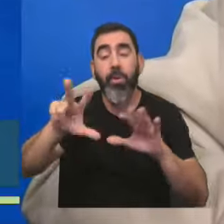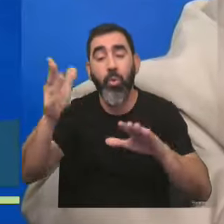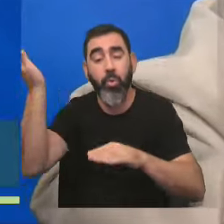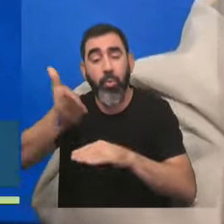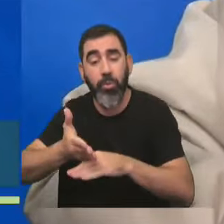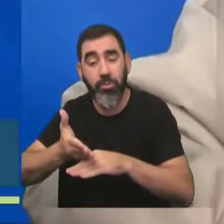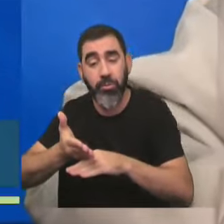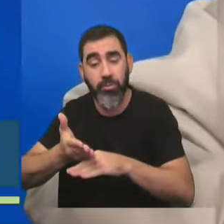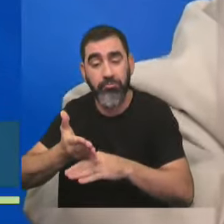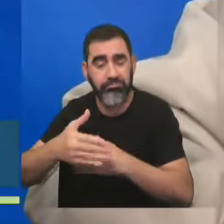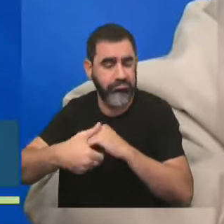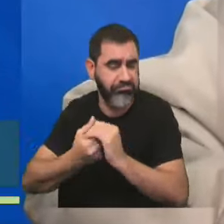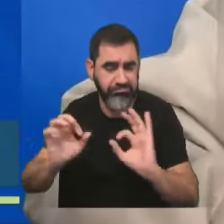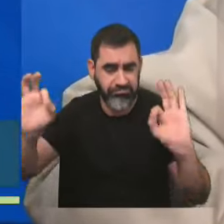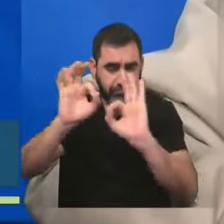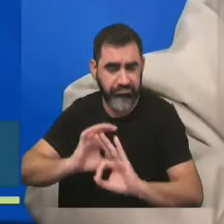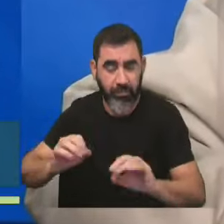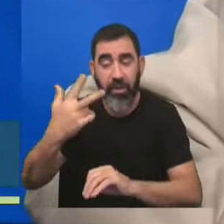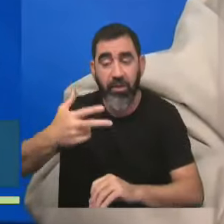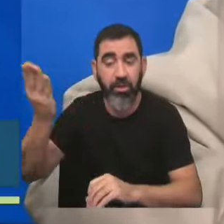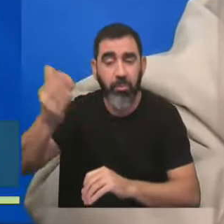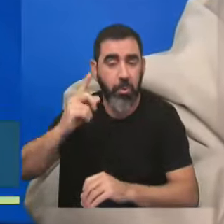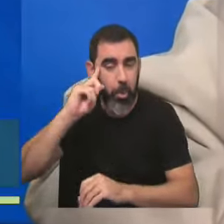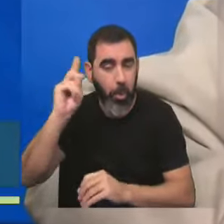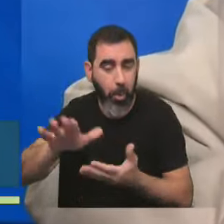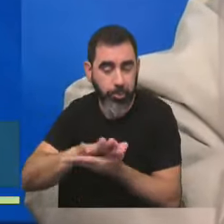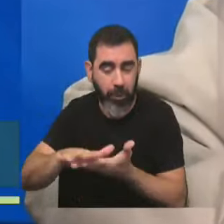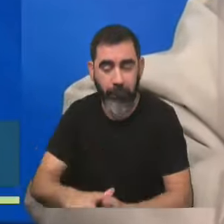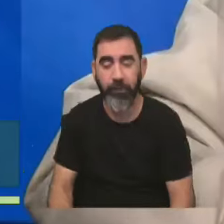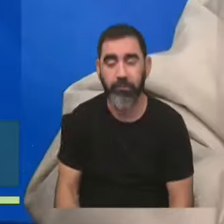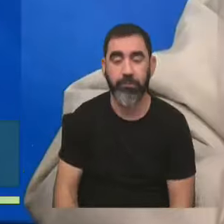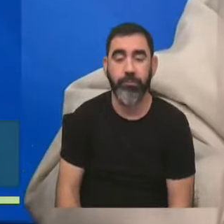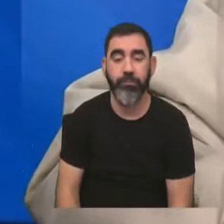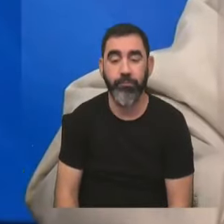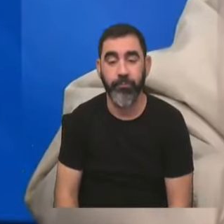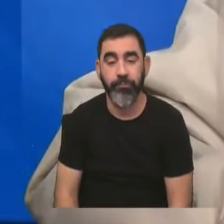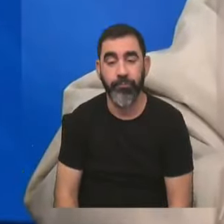por evaluó que no es ni buena ni mala y 13 por no supo o no contestó